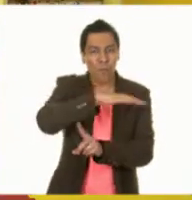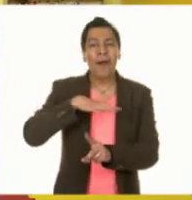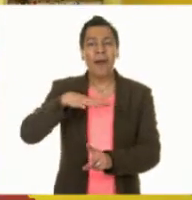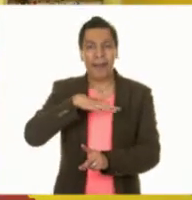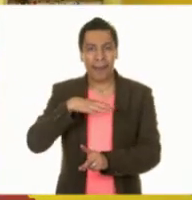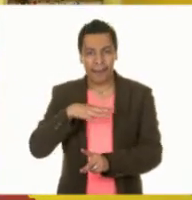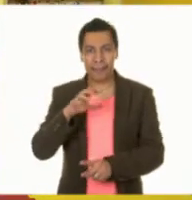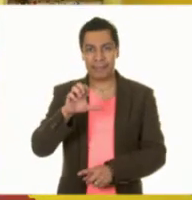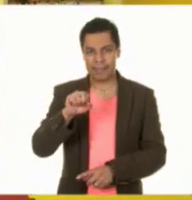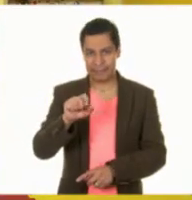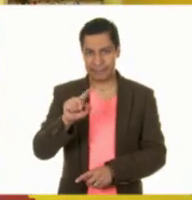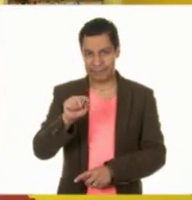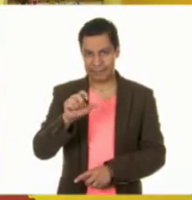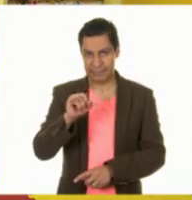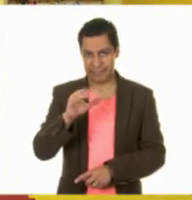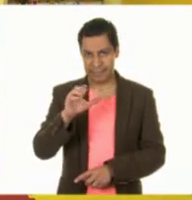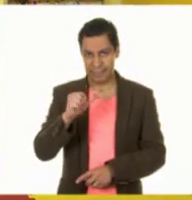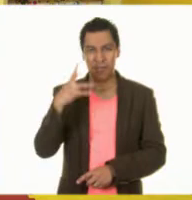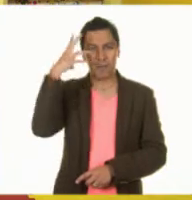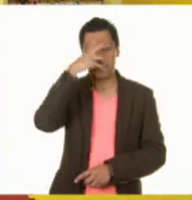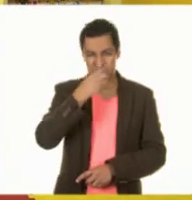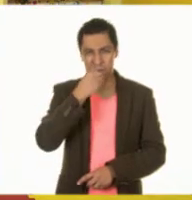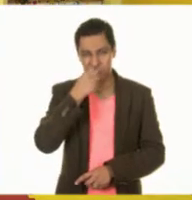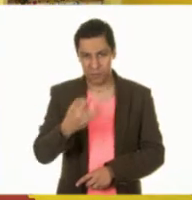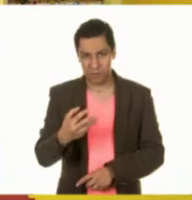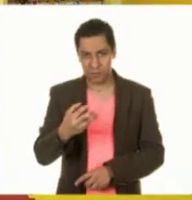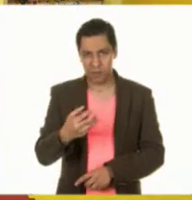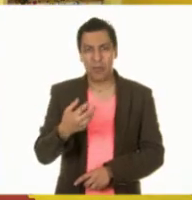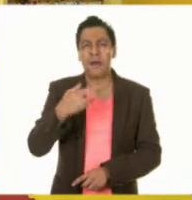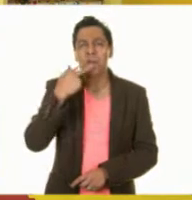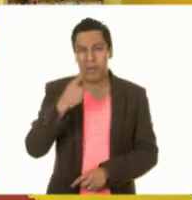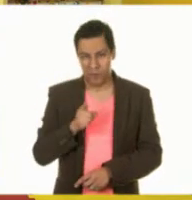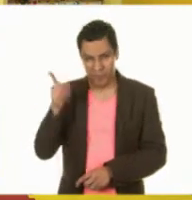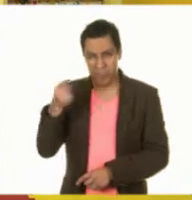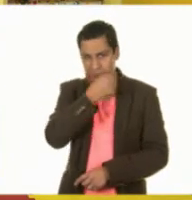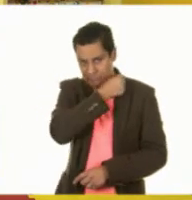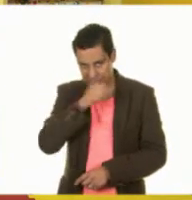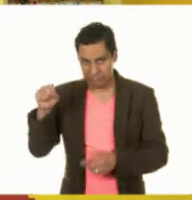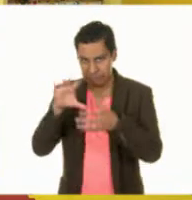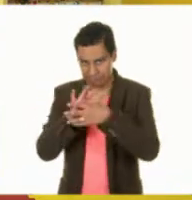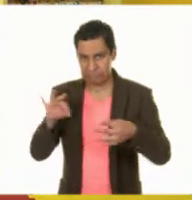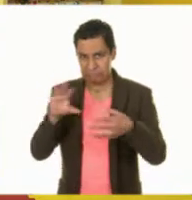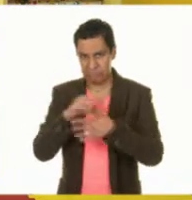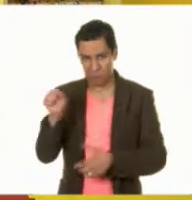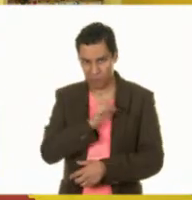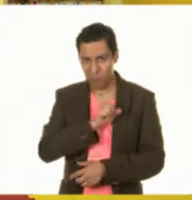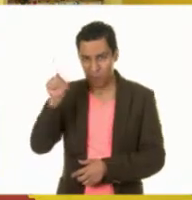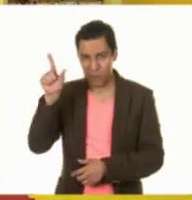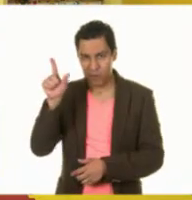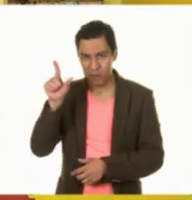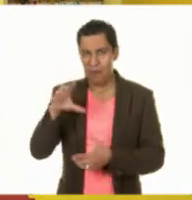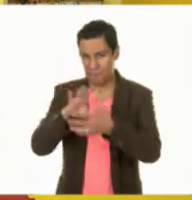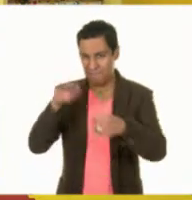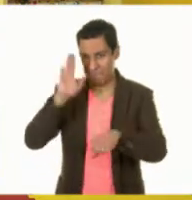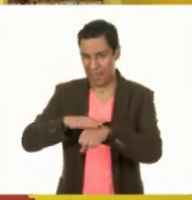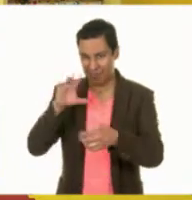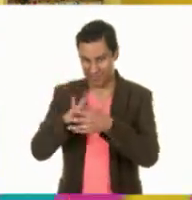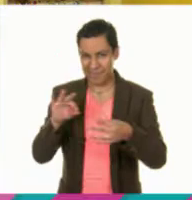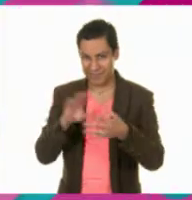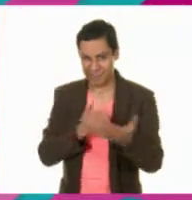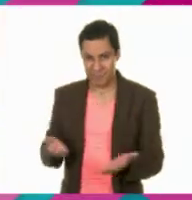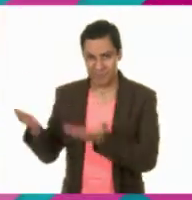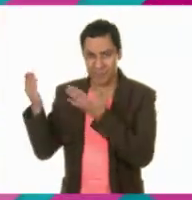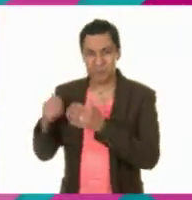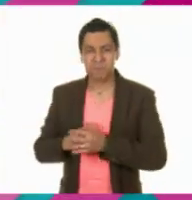si escuchamos a una especialista para comprender mucho mejor este término? De acuerdo, me parece muy bien, vamos a verla.